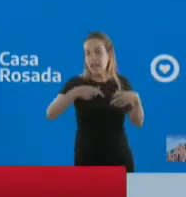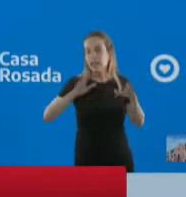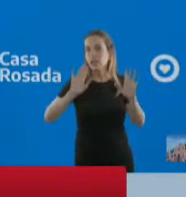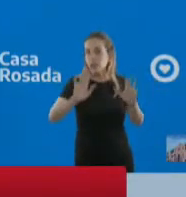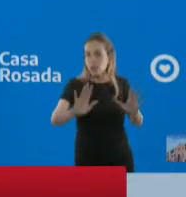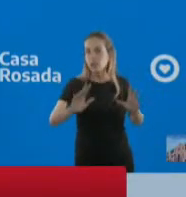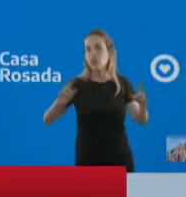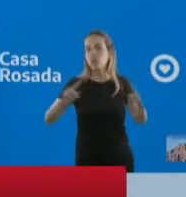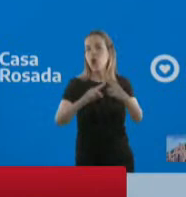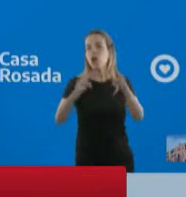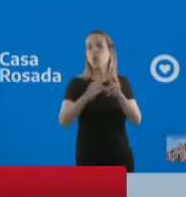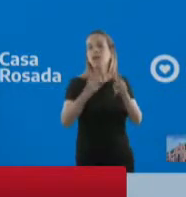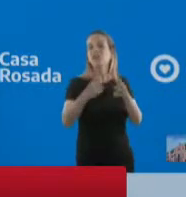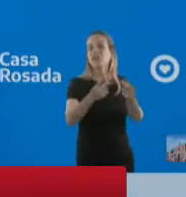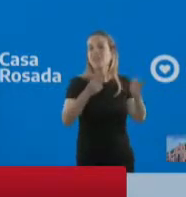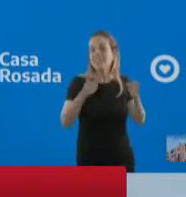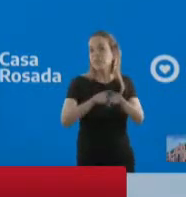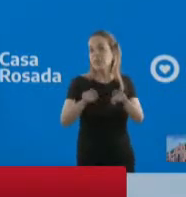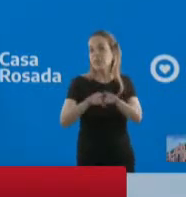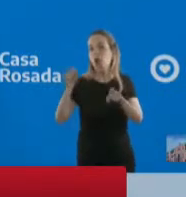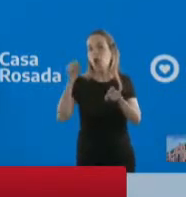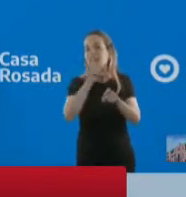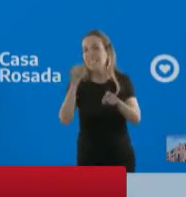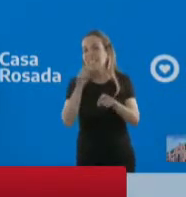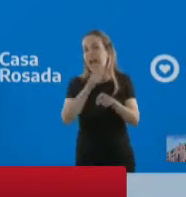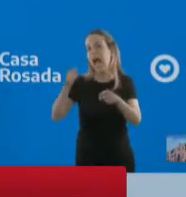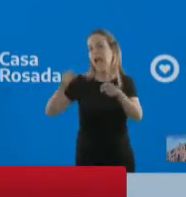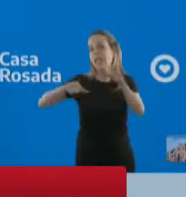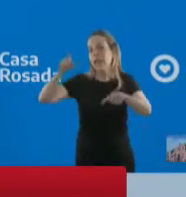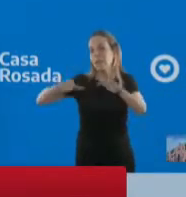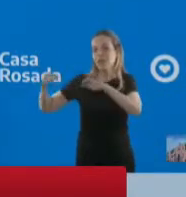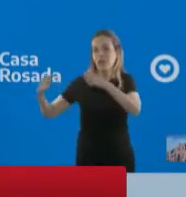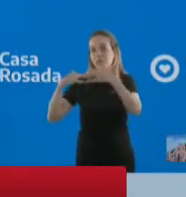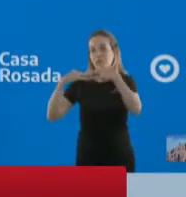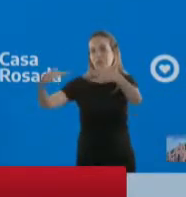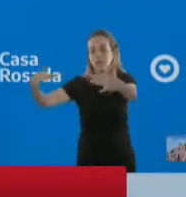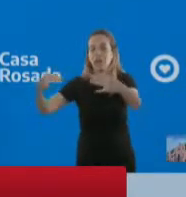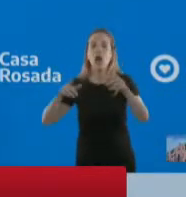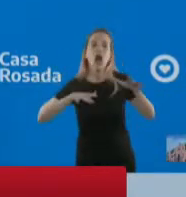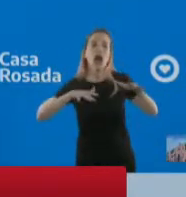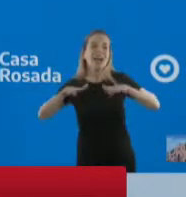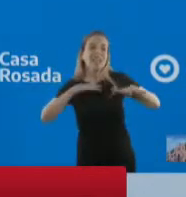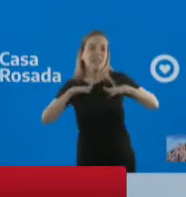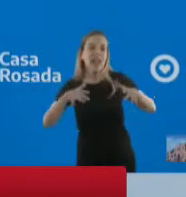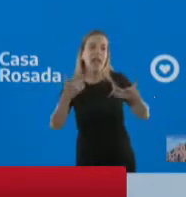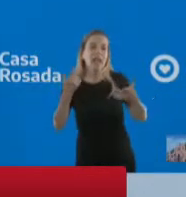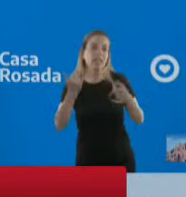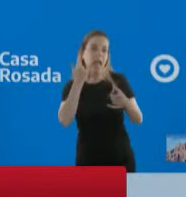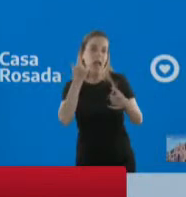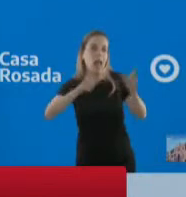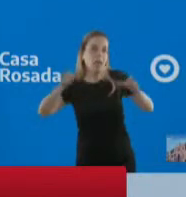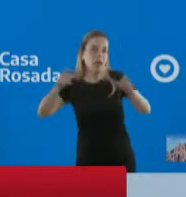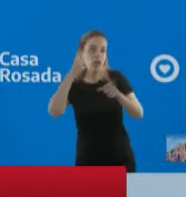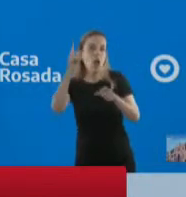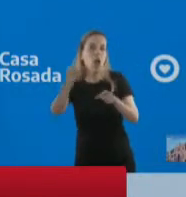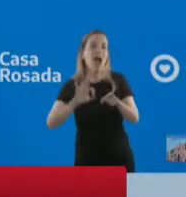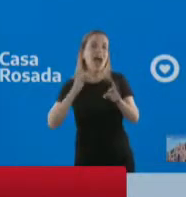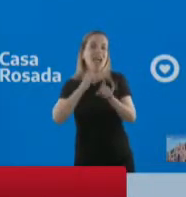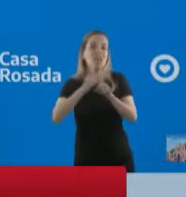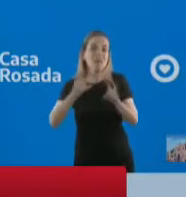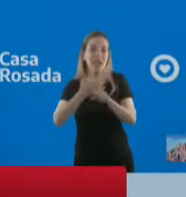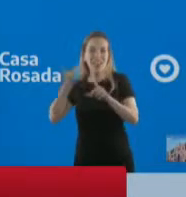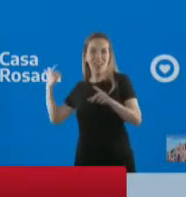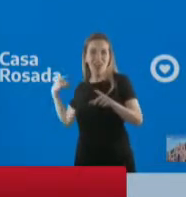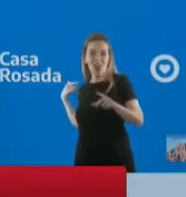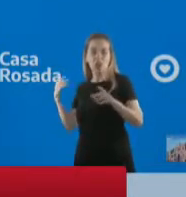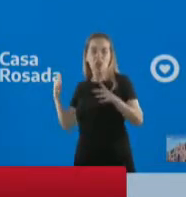de esa herida y medir las palabras cada vez que uno se va a referir. Hacer uso político, como quiso hacer para hacerse publicidad. No